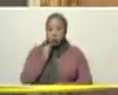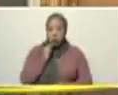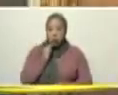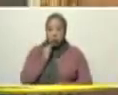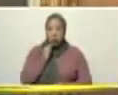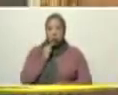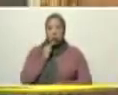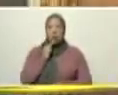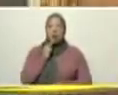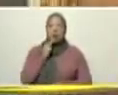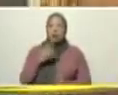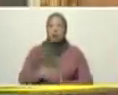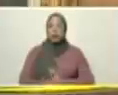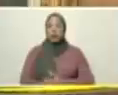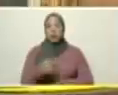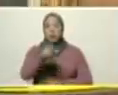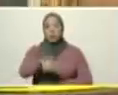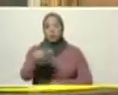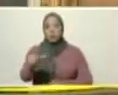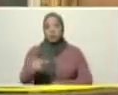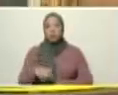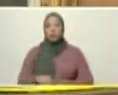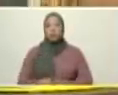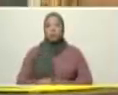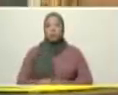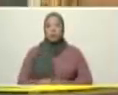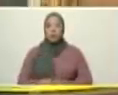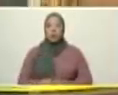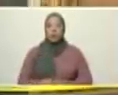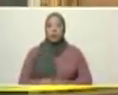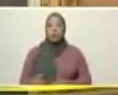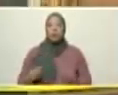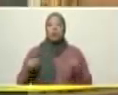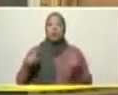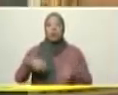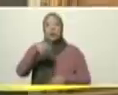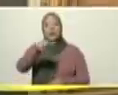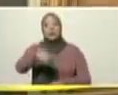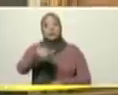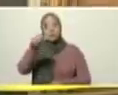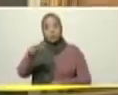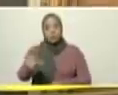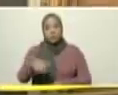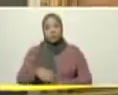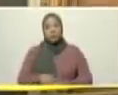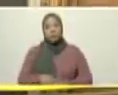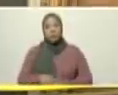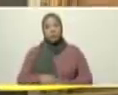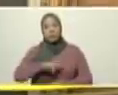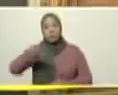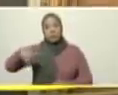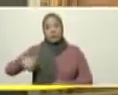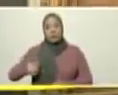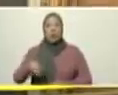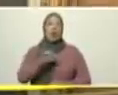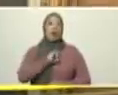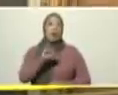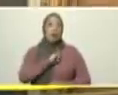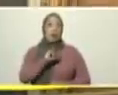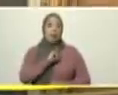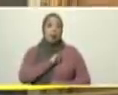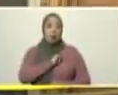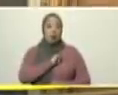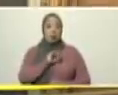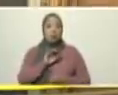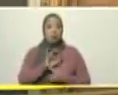desde nuestras raíces, desde nuestra creación, desde nuestra identidad y forma de